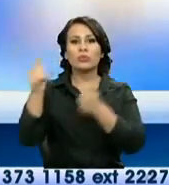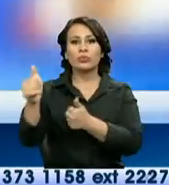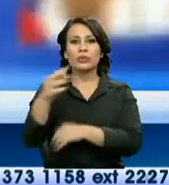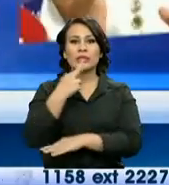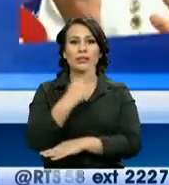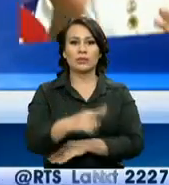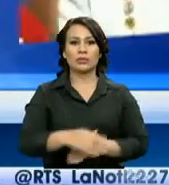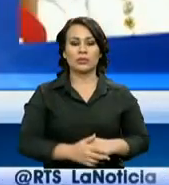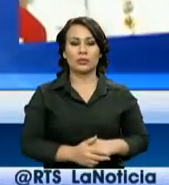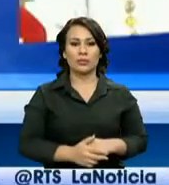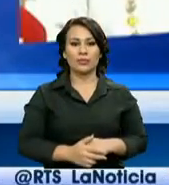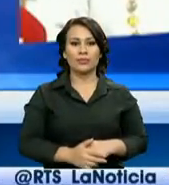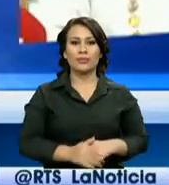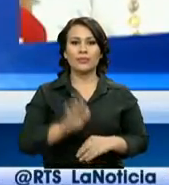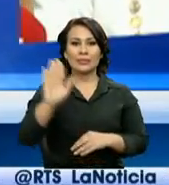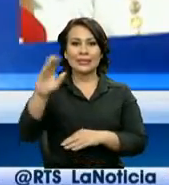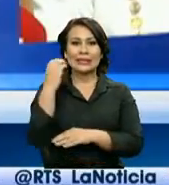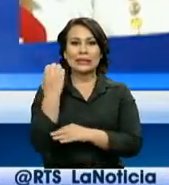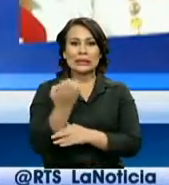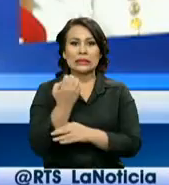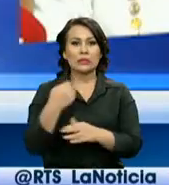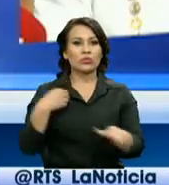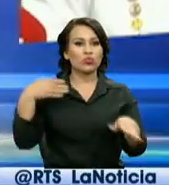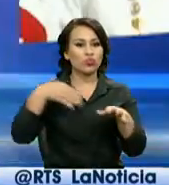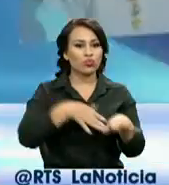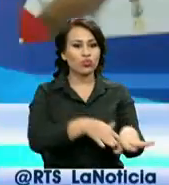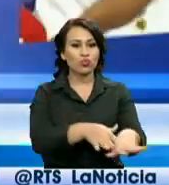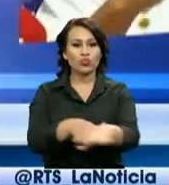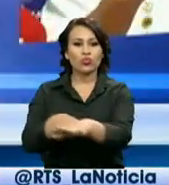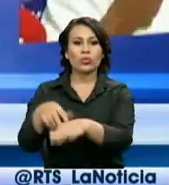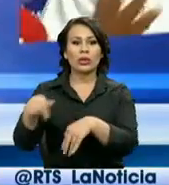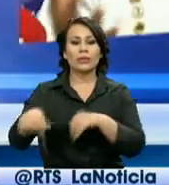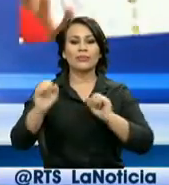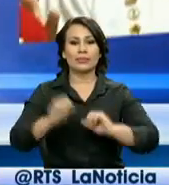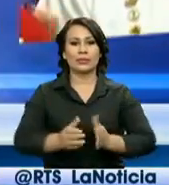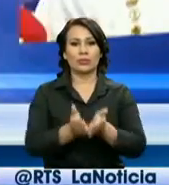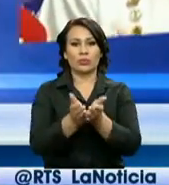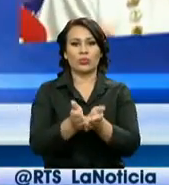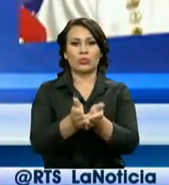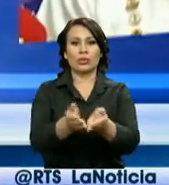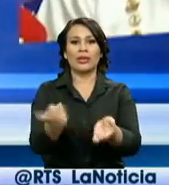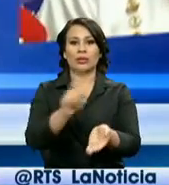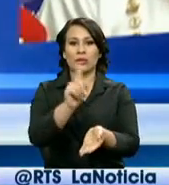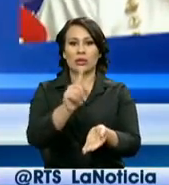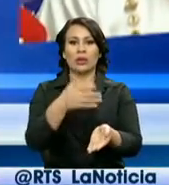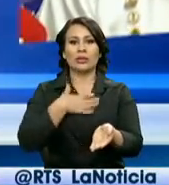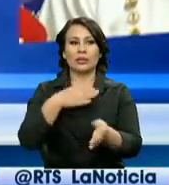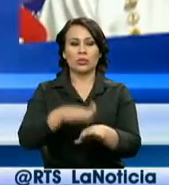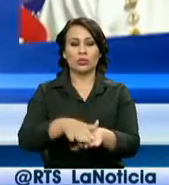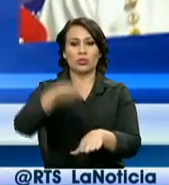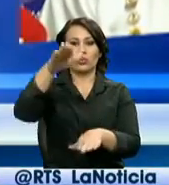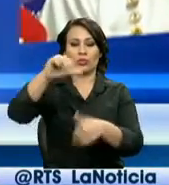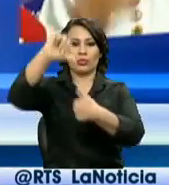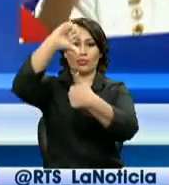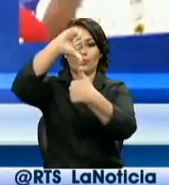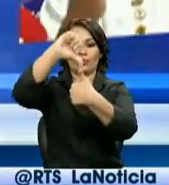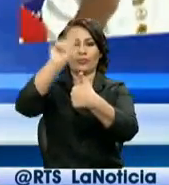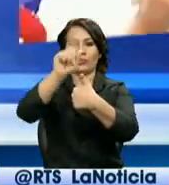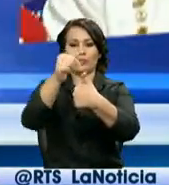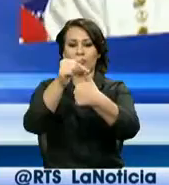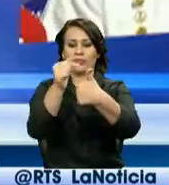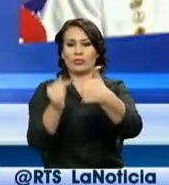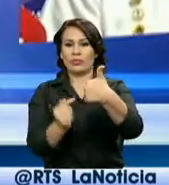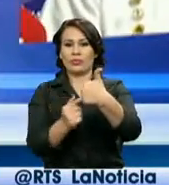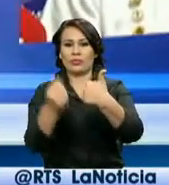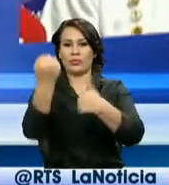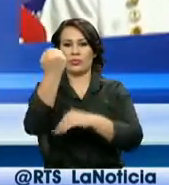resultados. Y la labor de inteligencia, al ver que este semisumergible, en vez de subir hacia Costa Rica, México, se trasladó hacia el sur